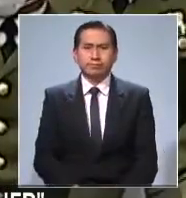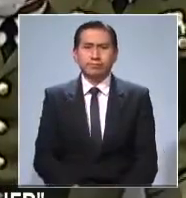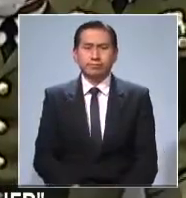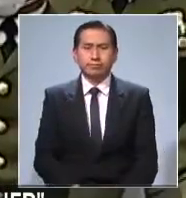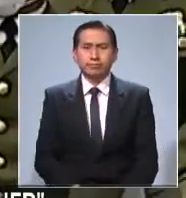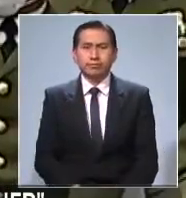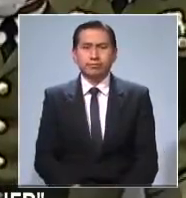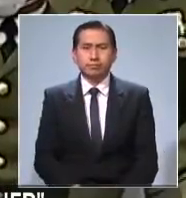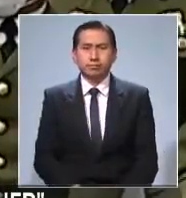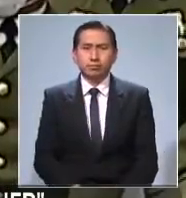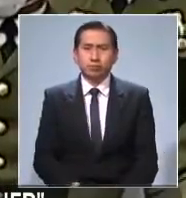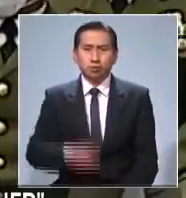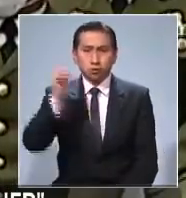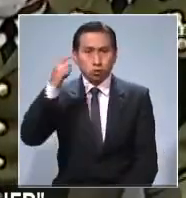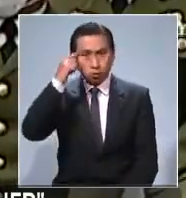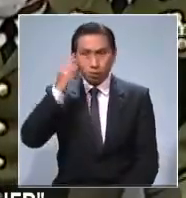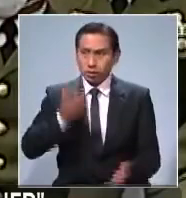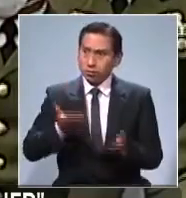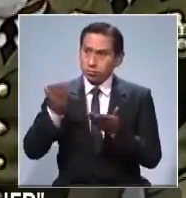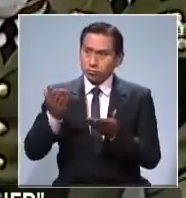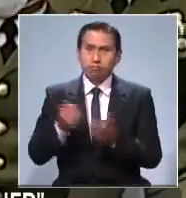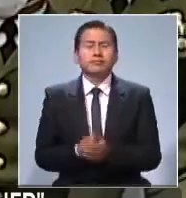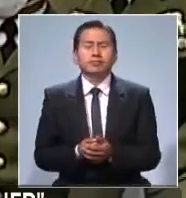Al estamento gubernamental.